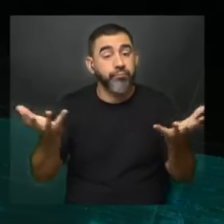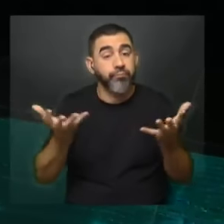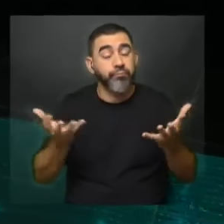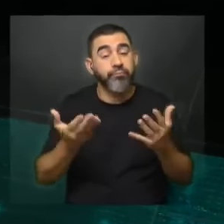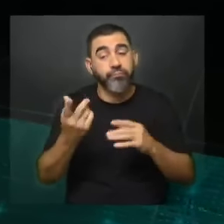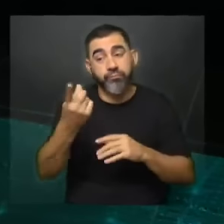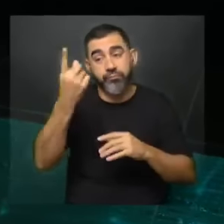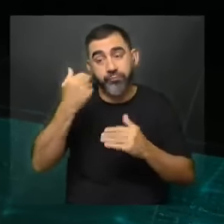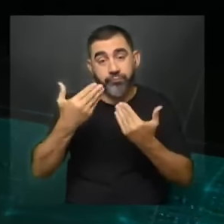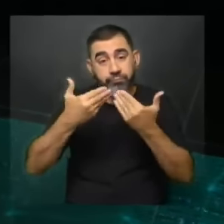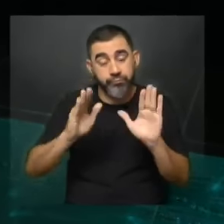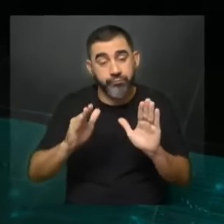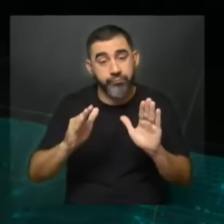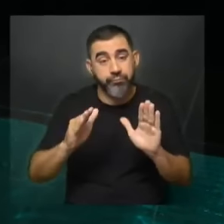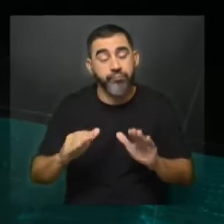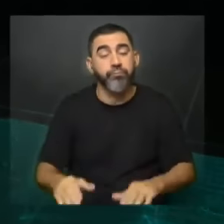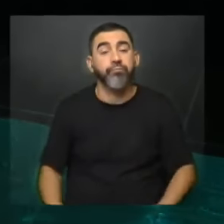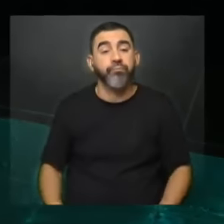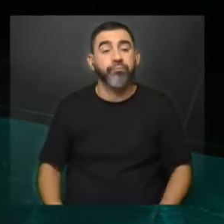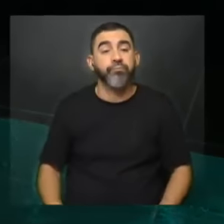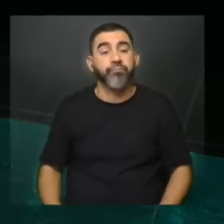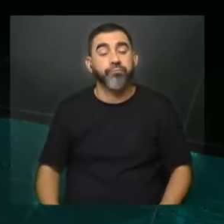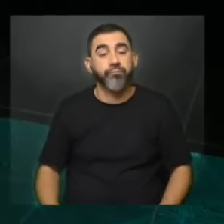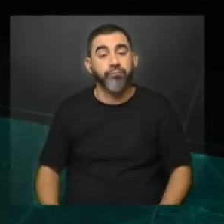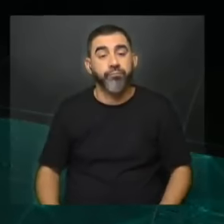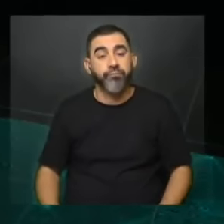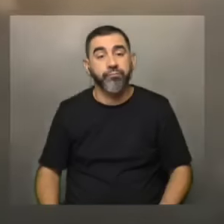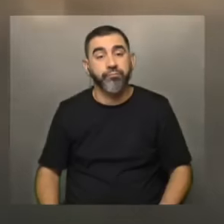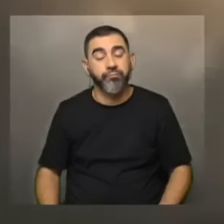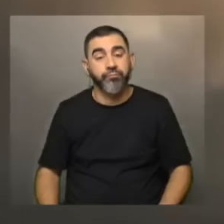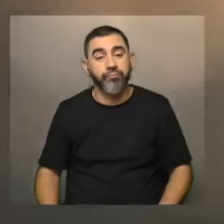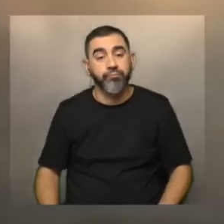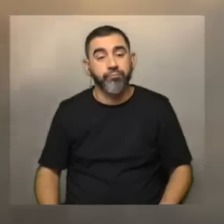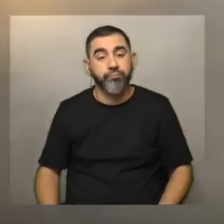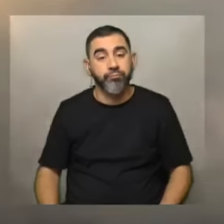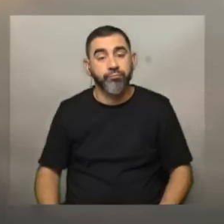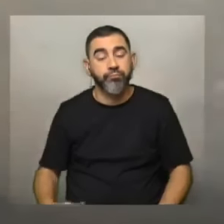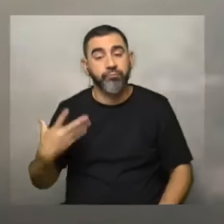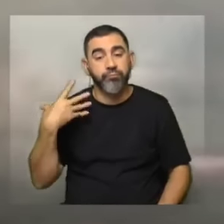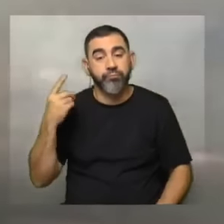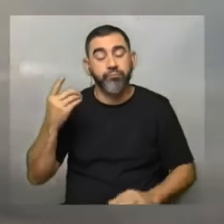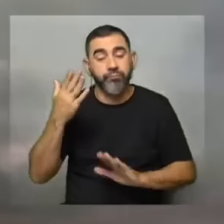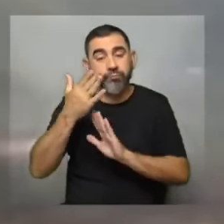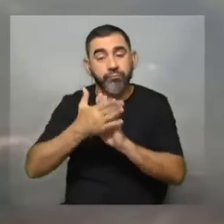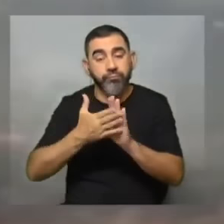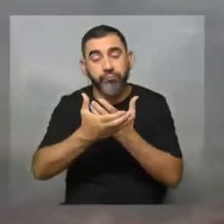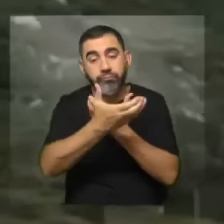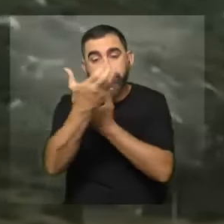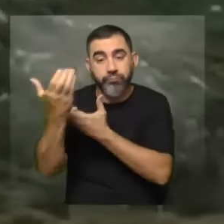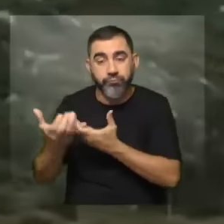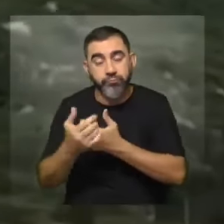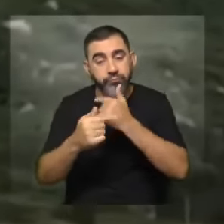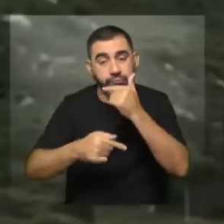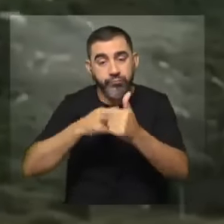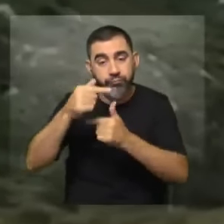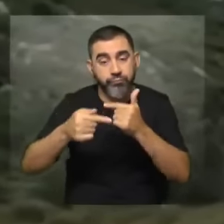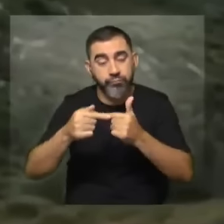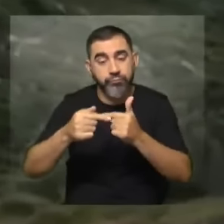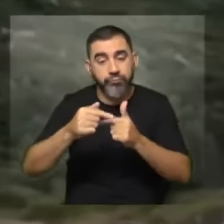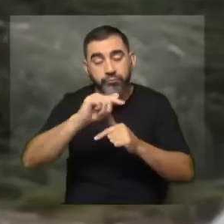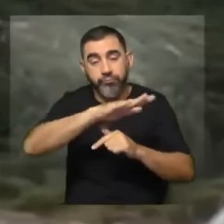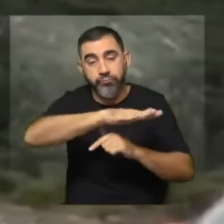en el día de ayer lo venimos informando en todas las ediciones de mbd noticias la dirección Nacional de bomberos continúa trabajando en la